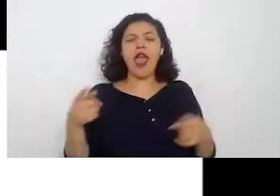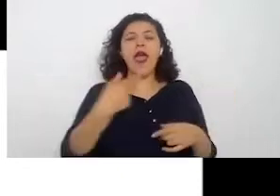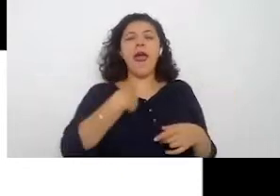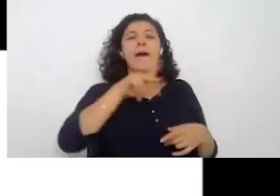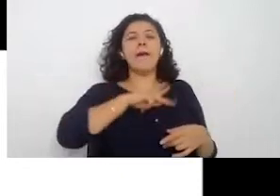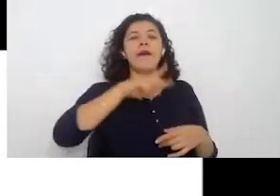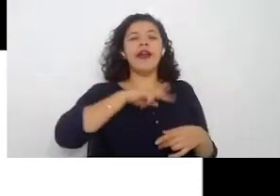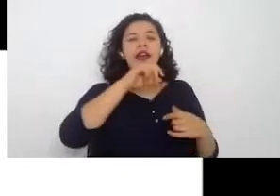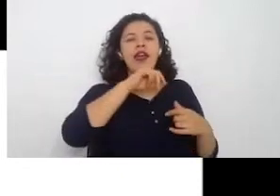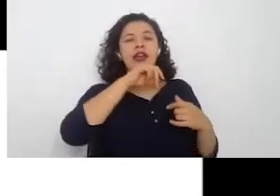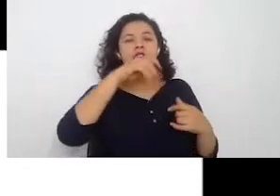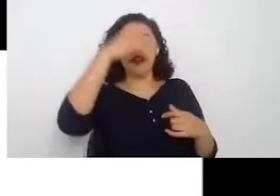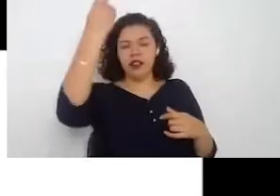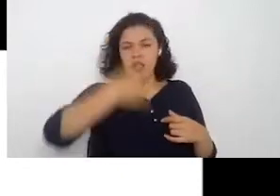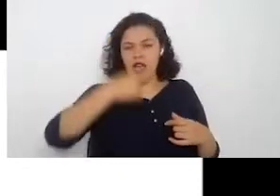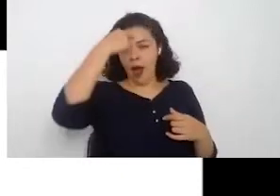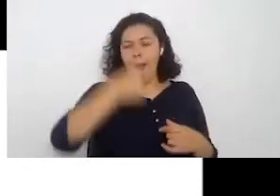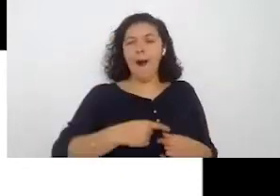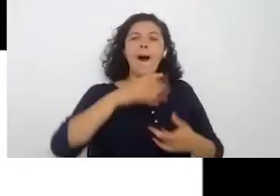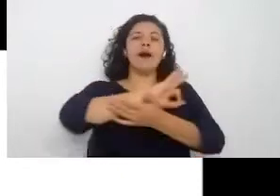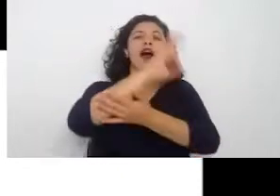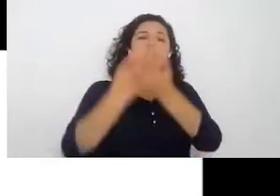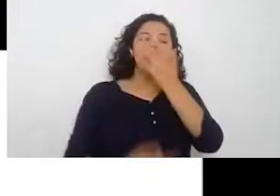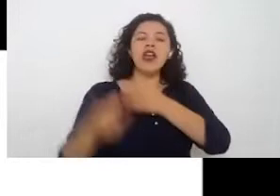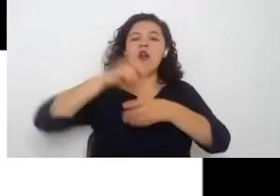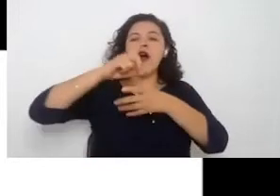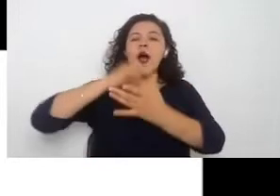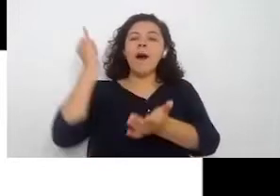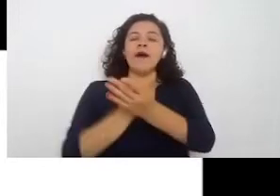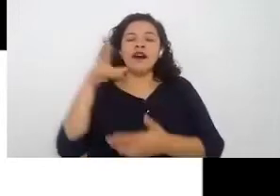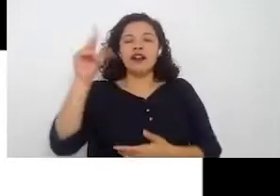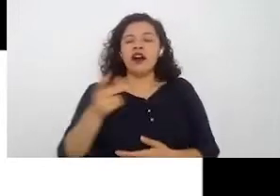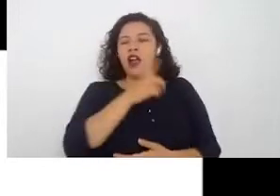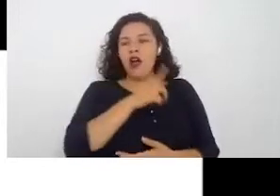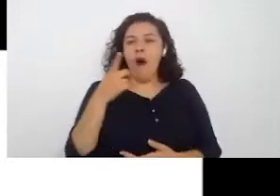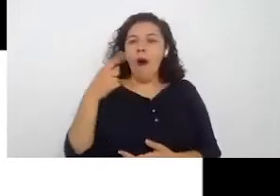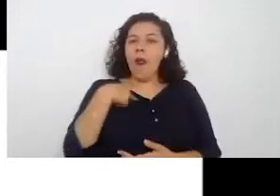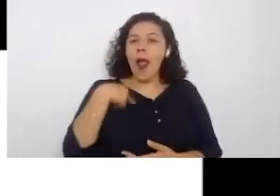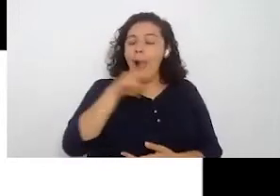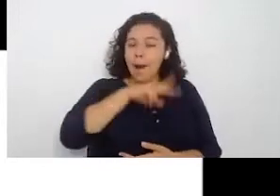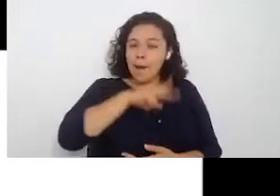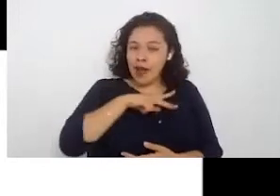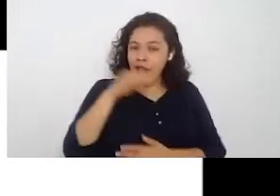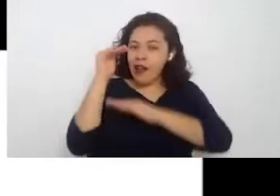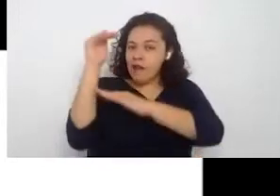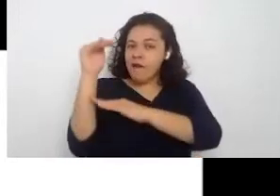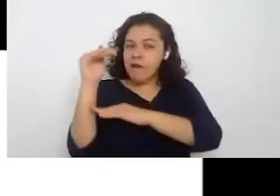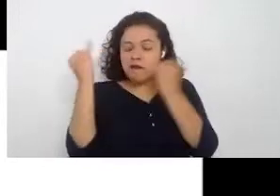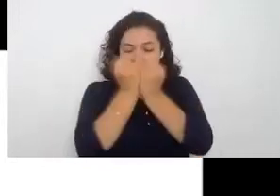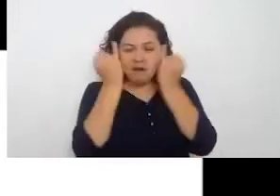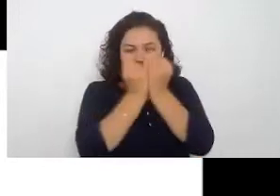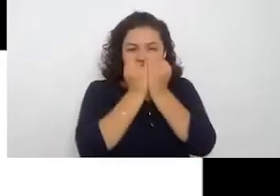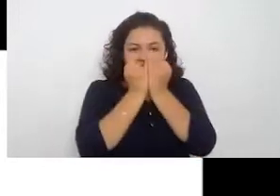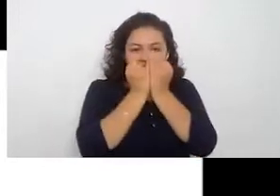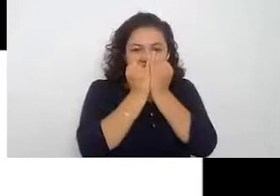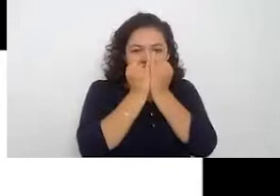emitir, recibos deducibles de impuestos es limitada, no es igual. ¿Sí? Mucho